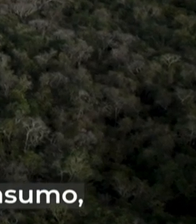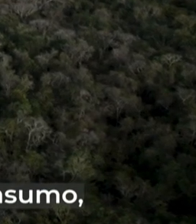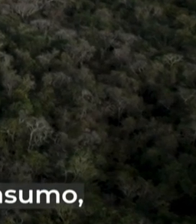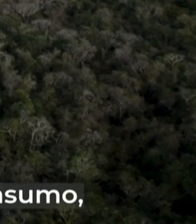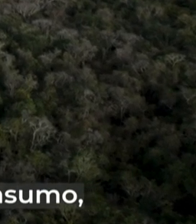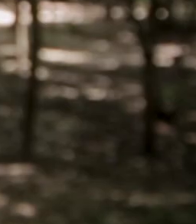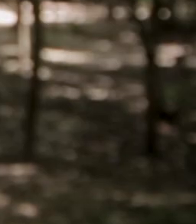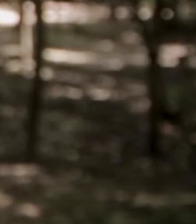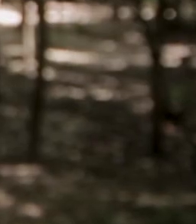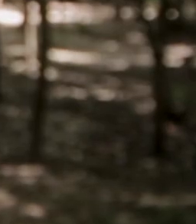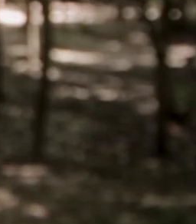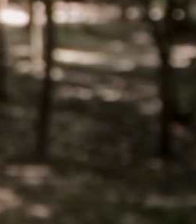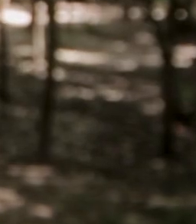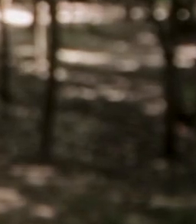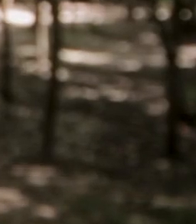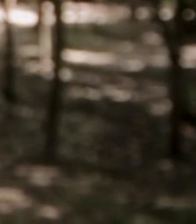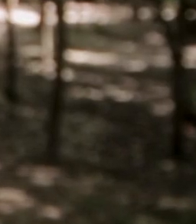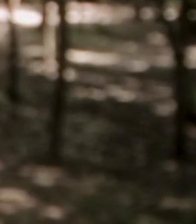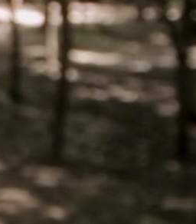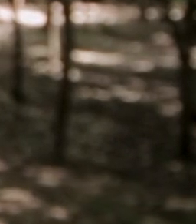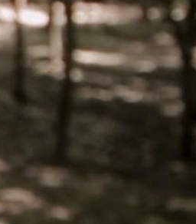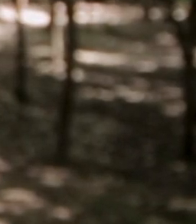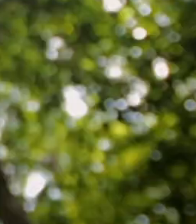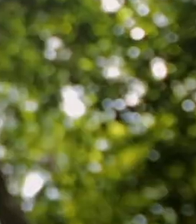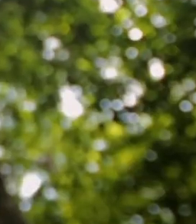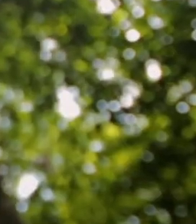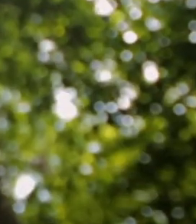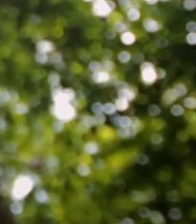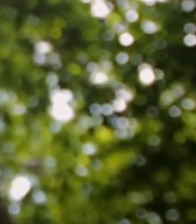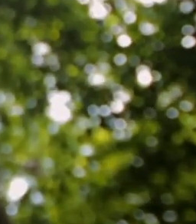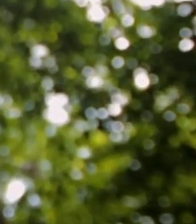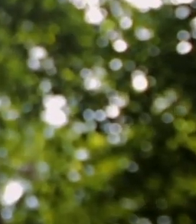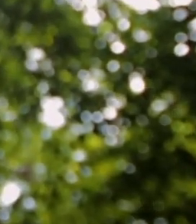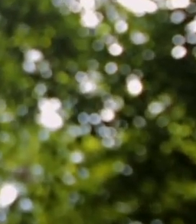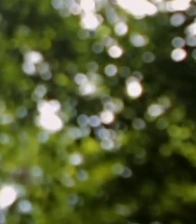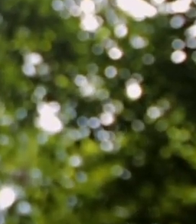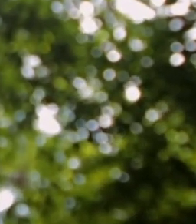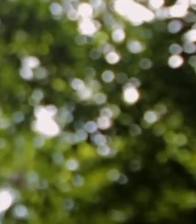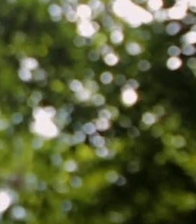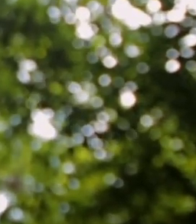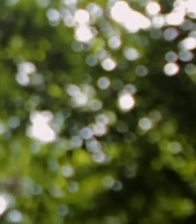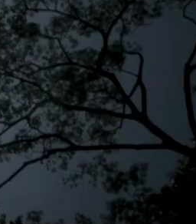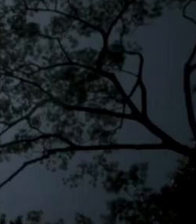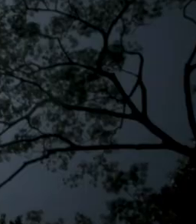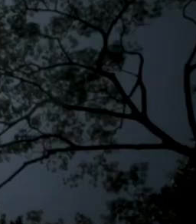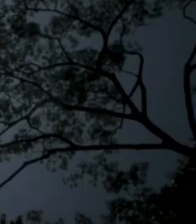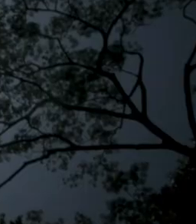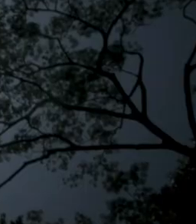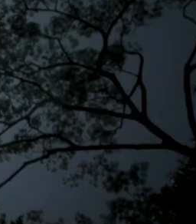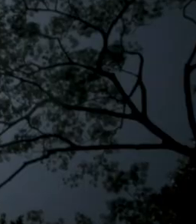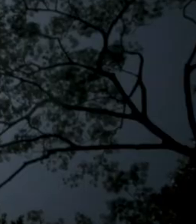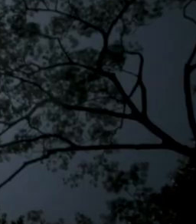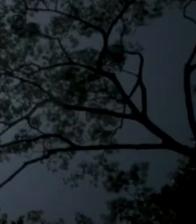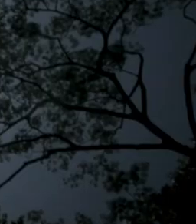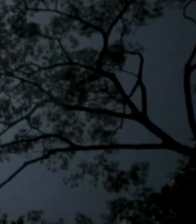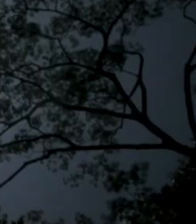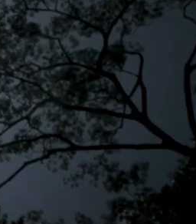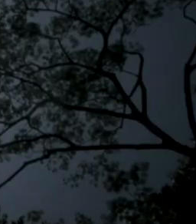autoconsumo, por lo que se considera que Sayil, como otros asentamientos del Puuc, fue una